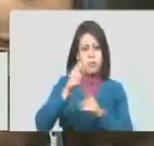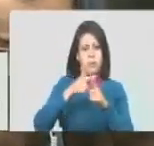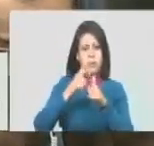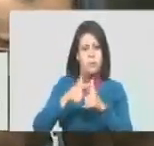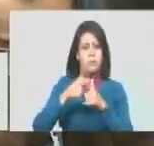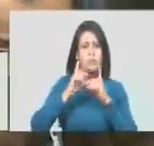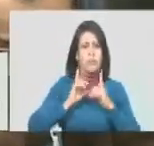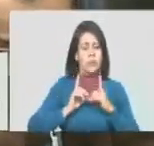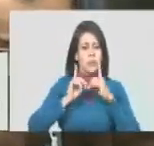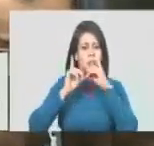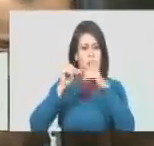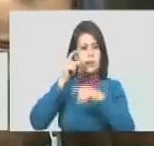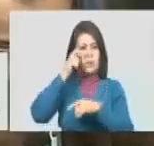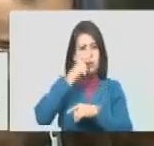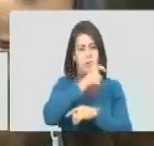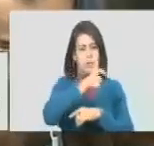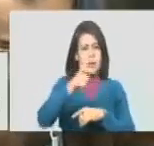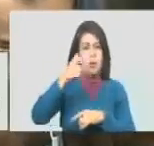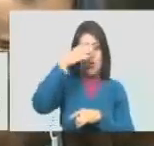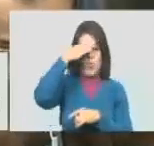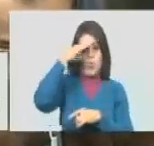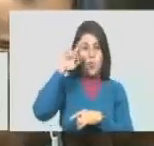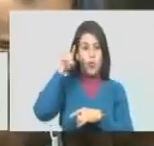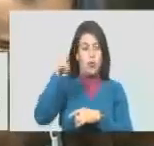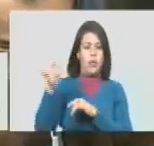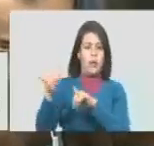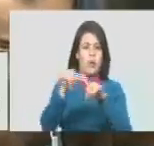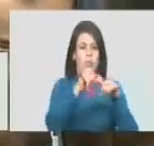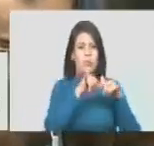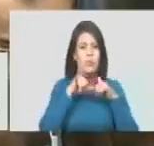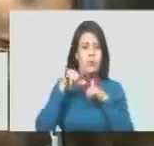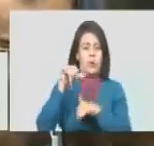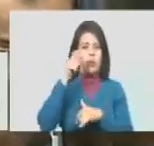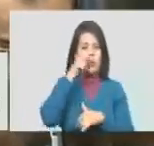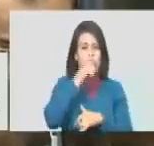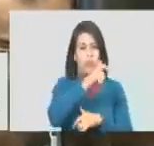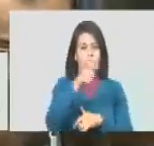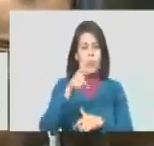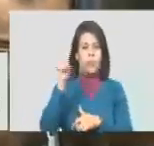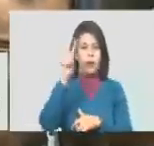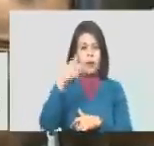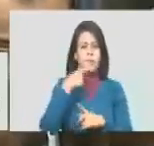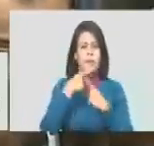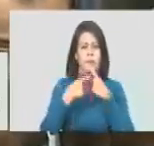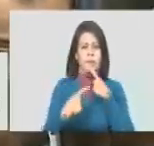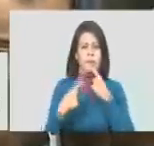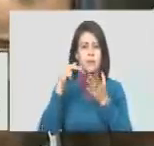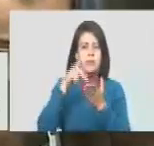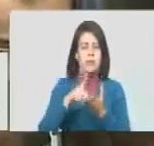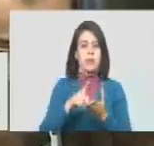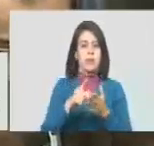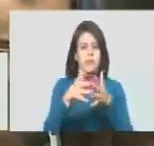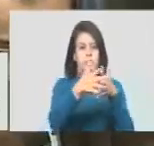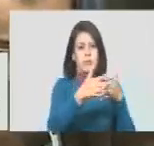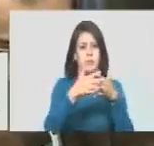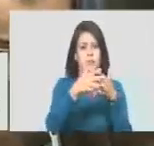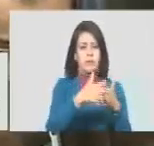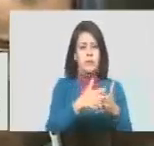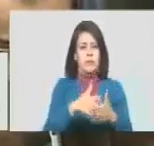de la dignidad. El pueblo de Cuba, al igual que el pueblo de Venezuela, dice: Yanqui,